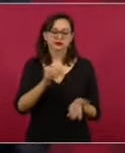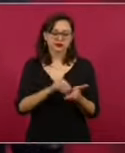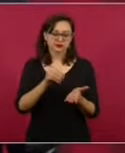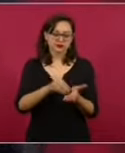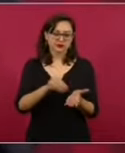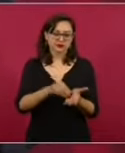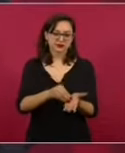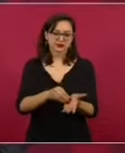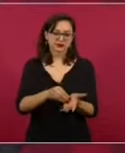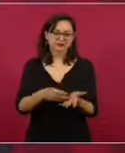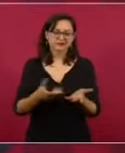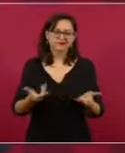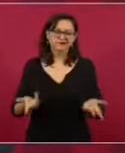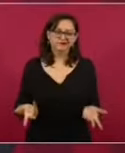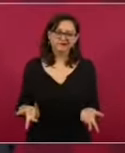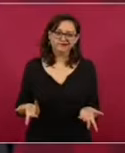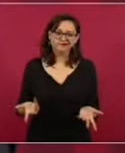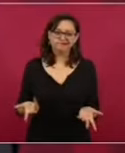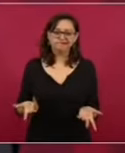Es que